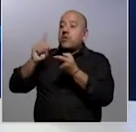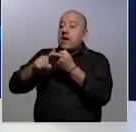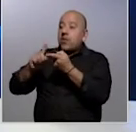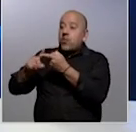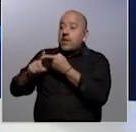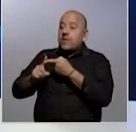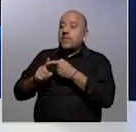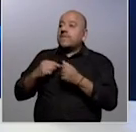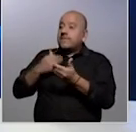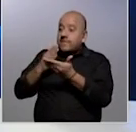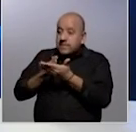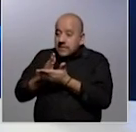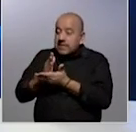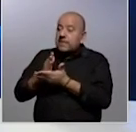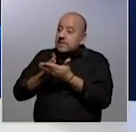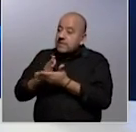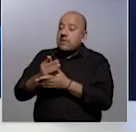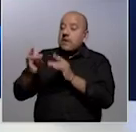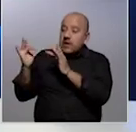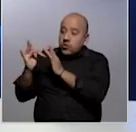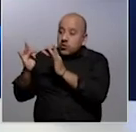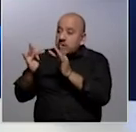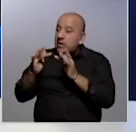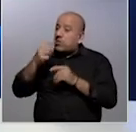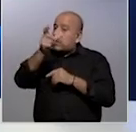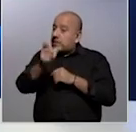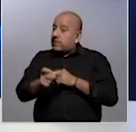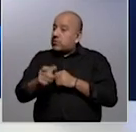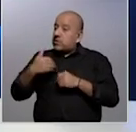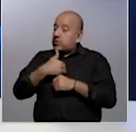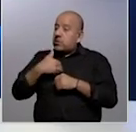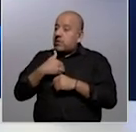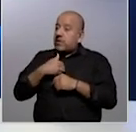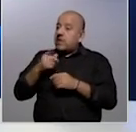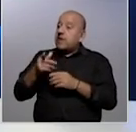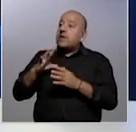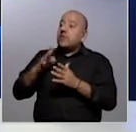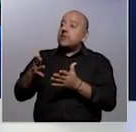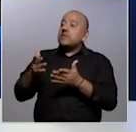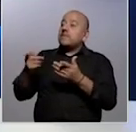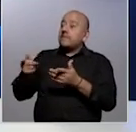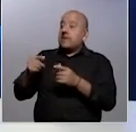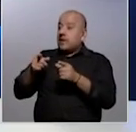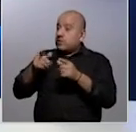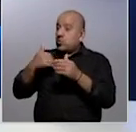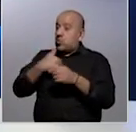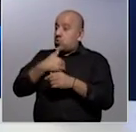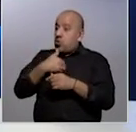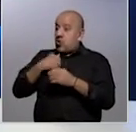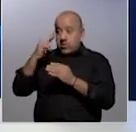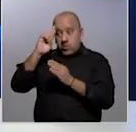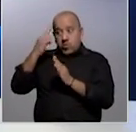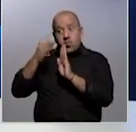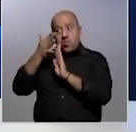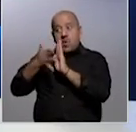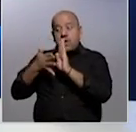comisionado es de siempre manejarnos en contacto y comunicar prioritariamente al comisionado cuya competencia nacional es específica